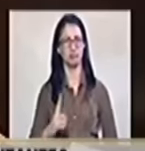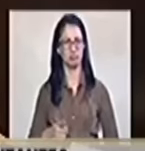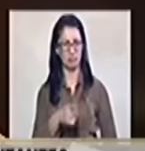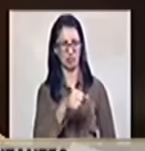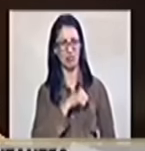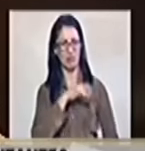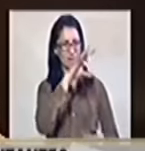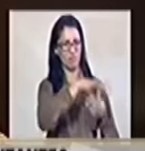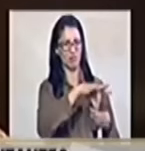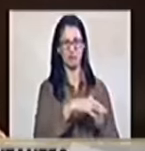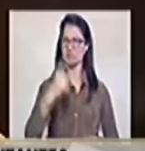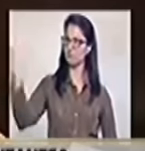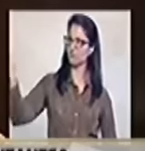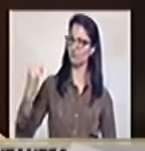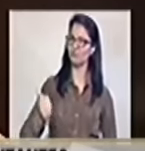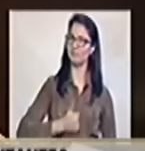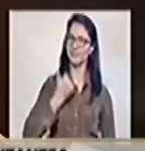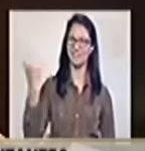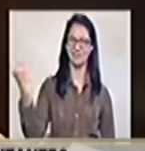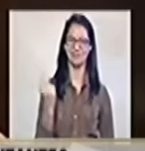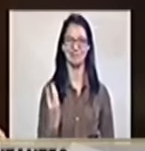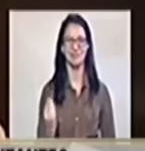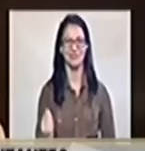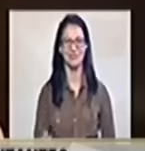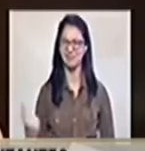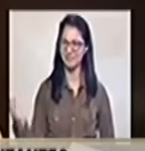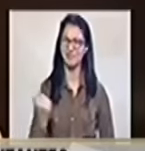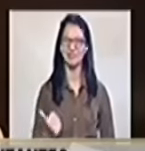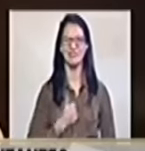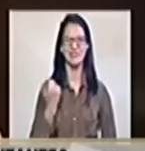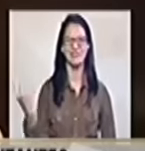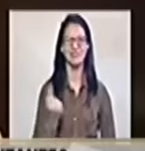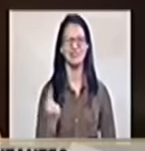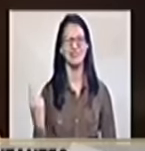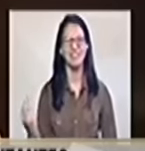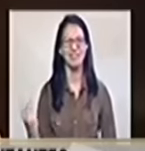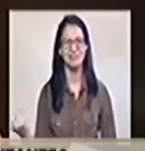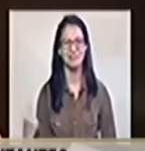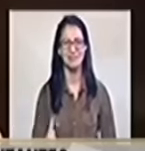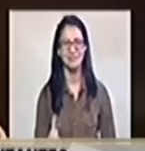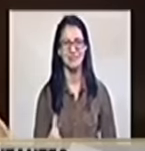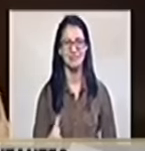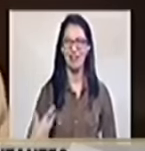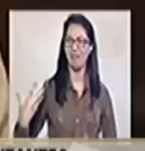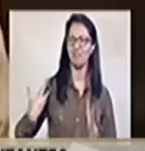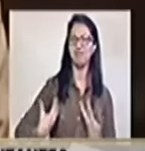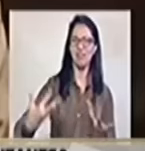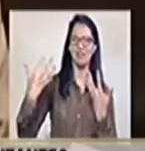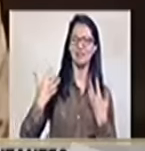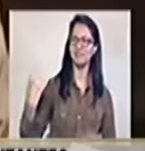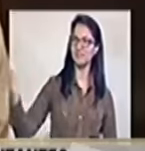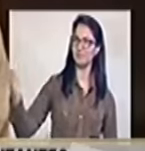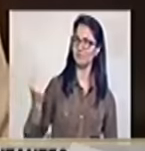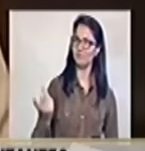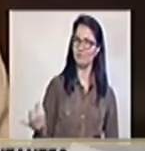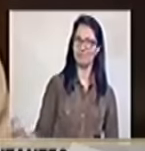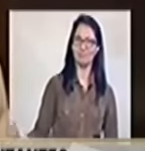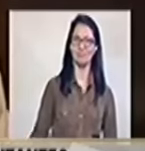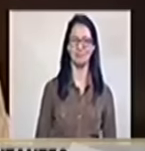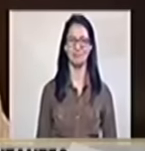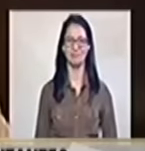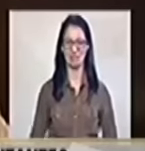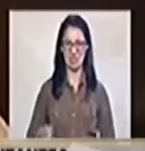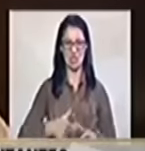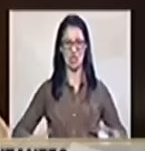votos. Ustedes tienen votos. Es la que vino acá. Vino a ofendernos, a decirnos que éramos